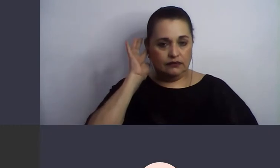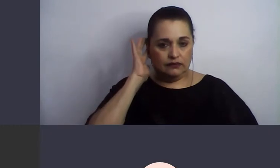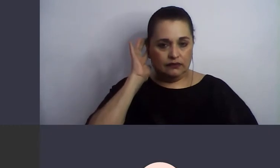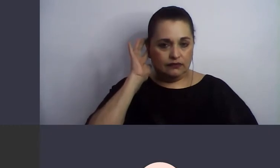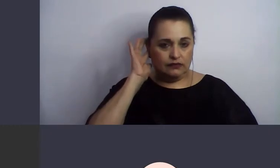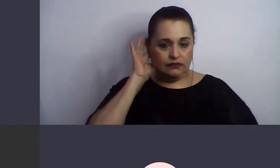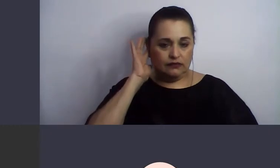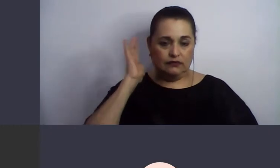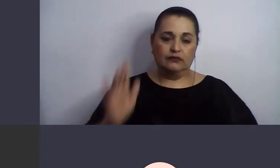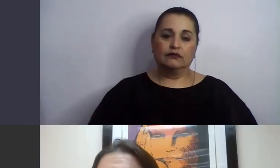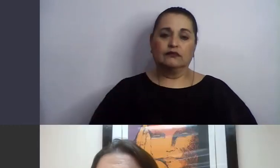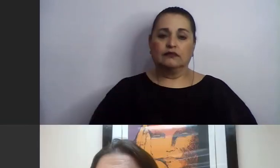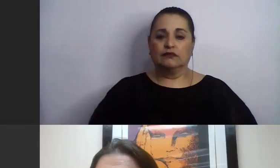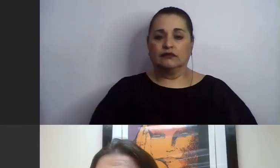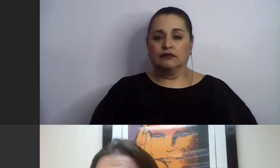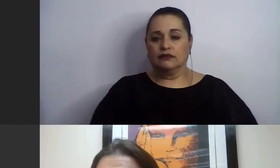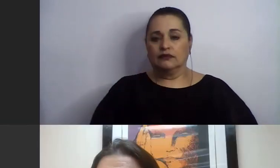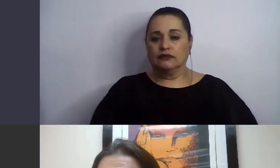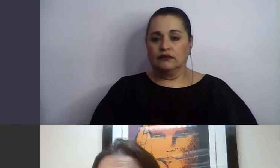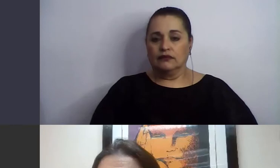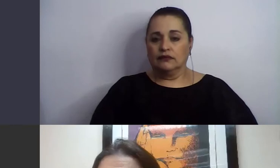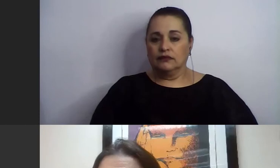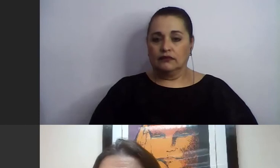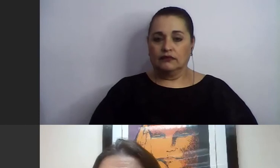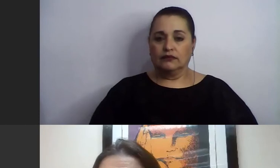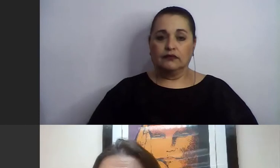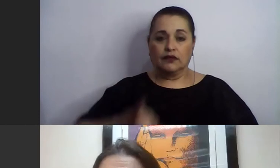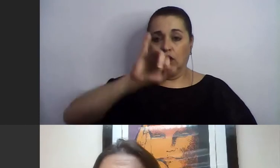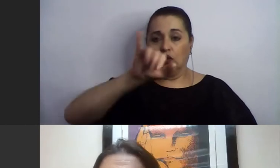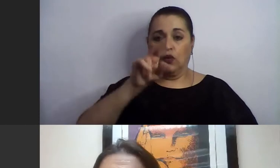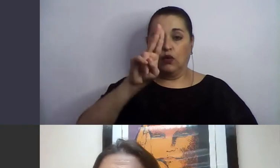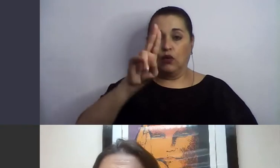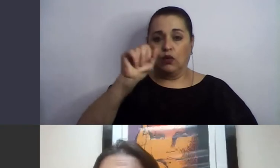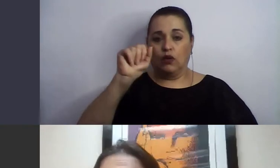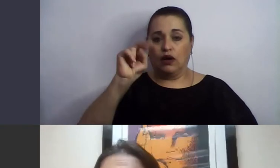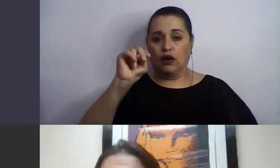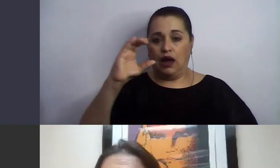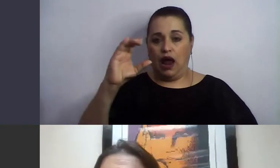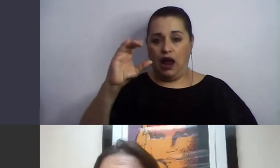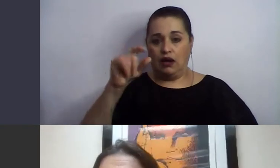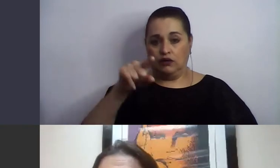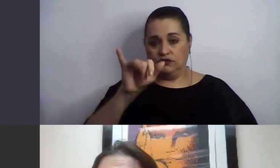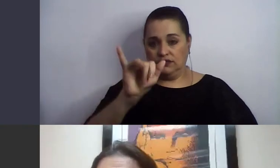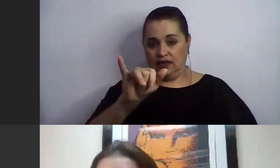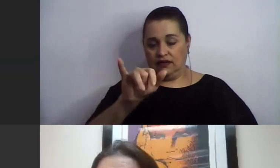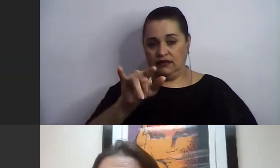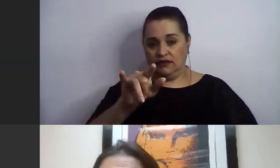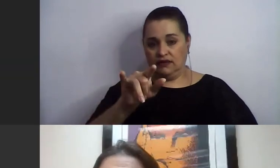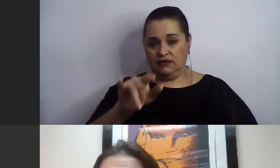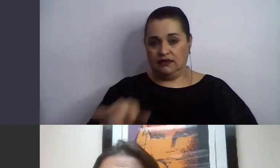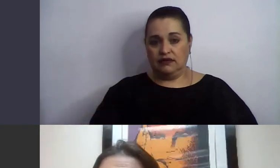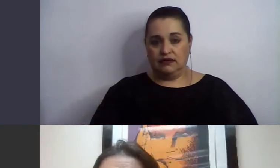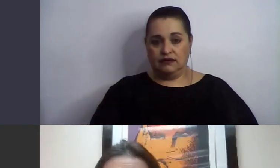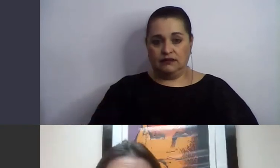don Juan Carlos don Juan Carlos don